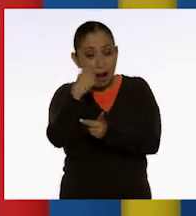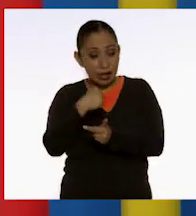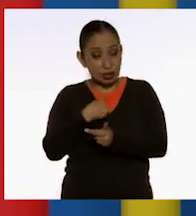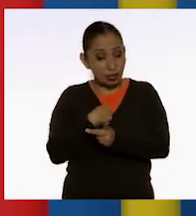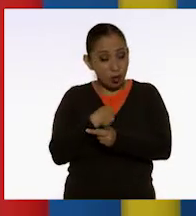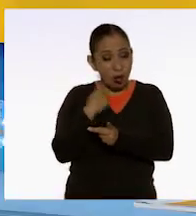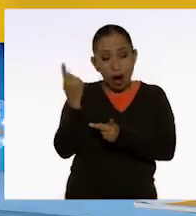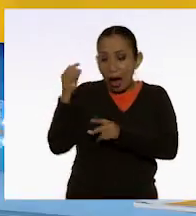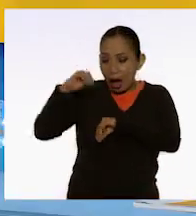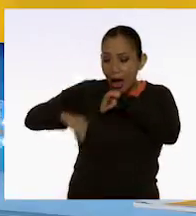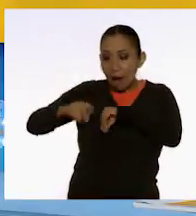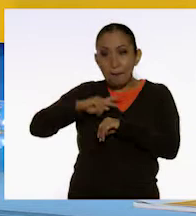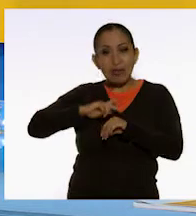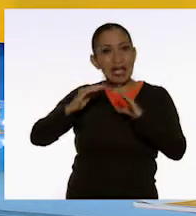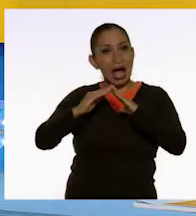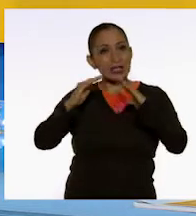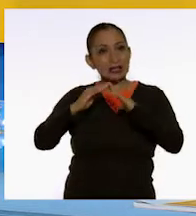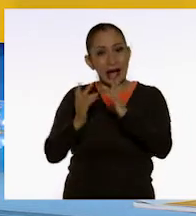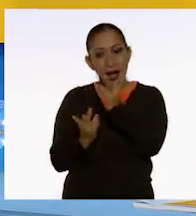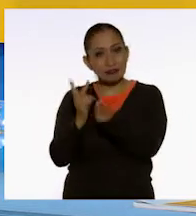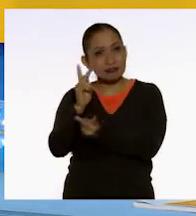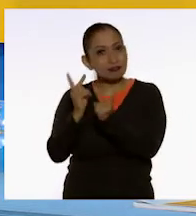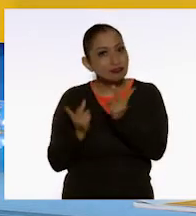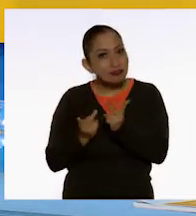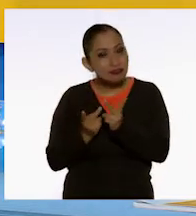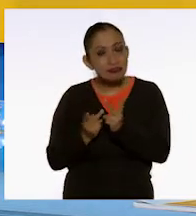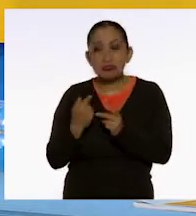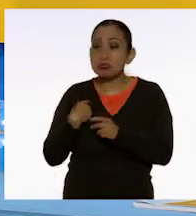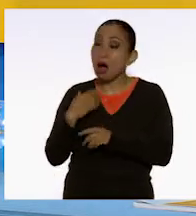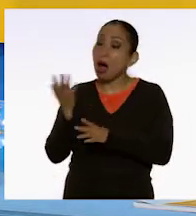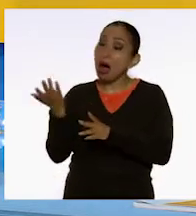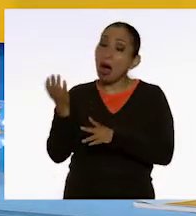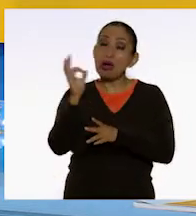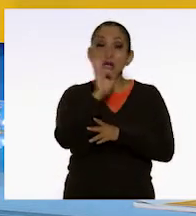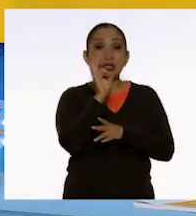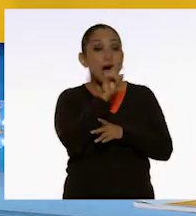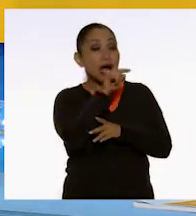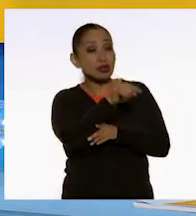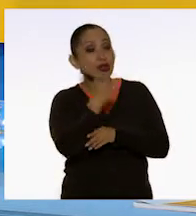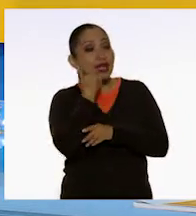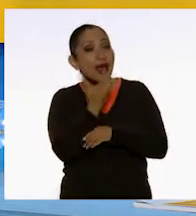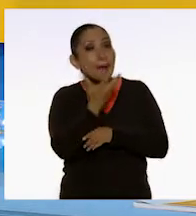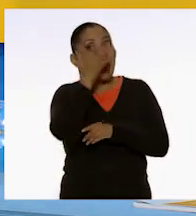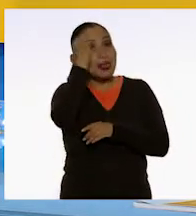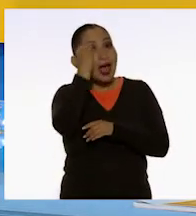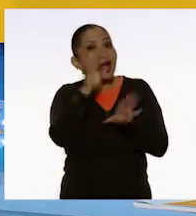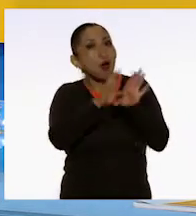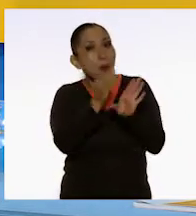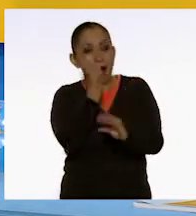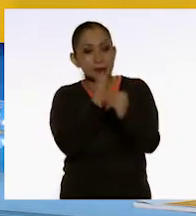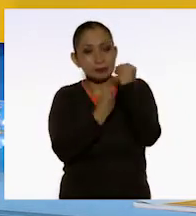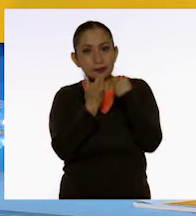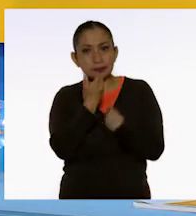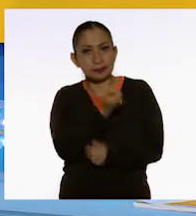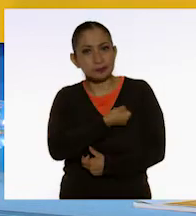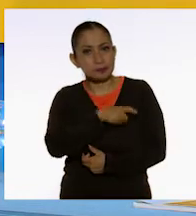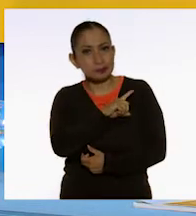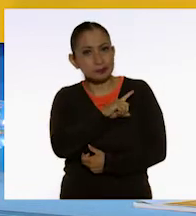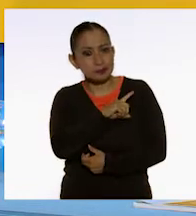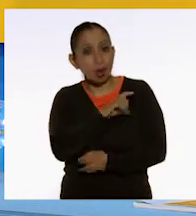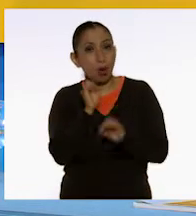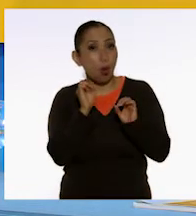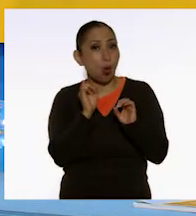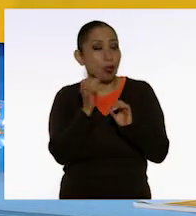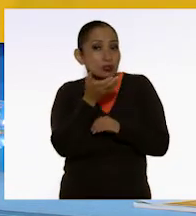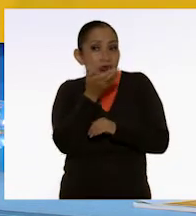familiar. Ah, bueno, sus expectativas también pueden ser que quieran aprender a mejorar su alimentación o, pues, no sé,